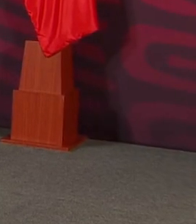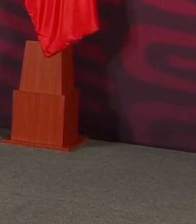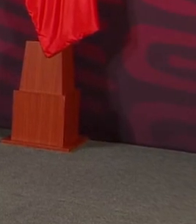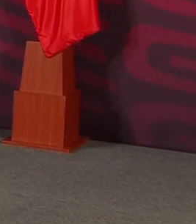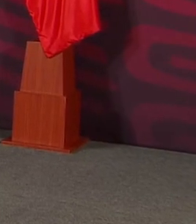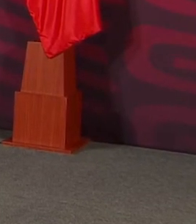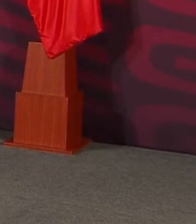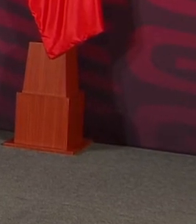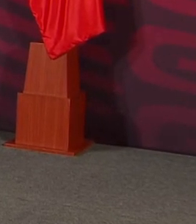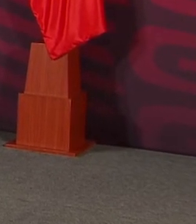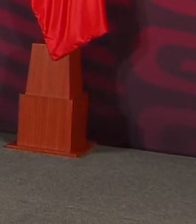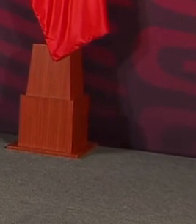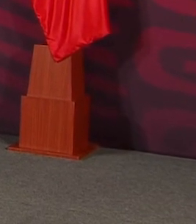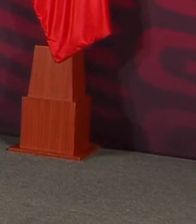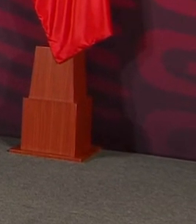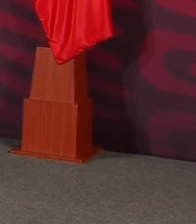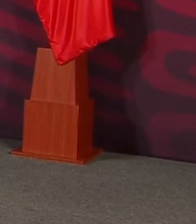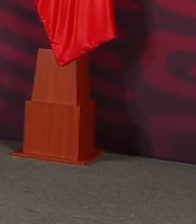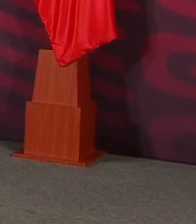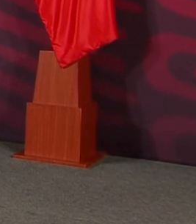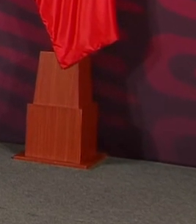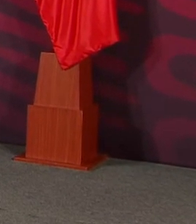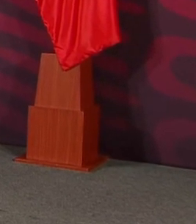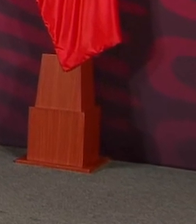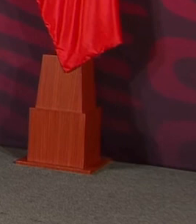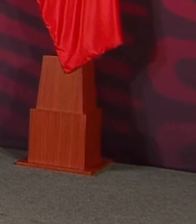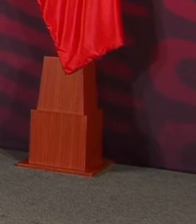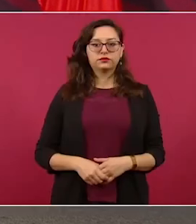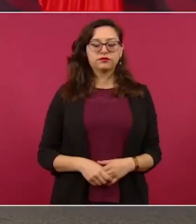reformarse. Es que, por ejemplo,